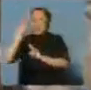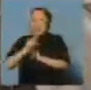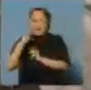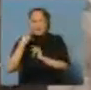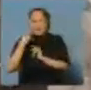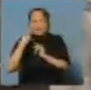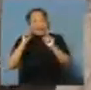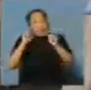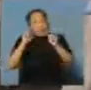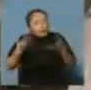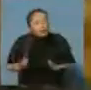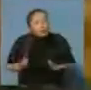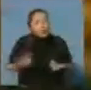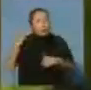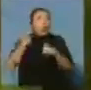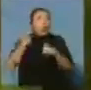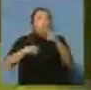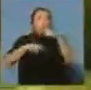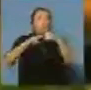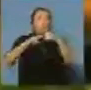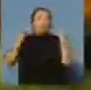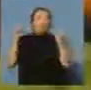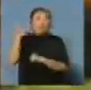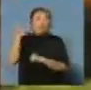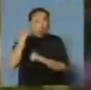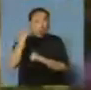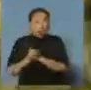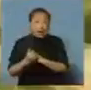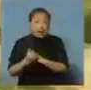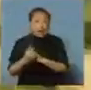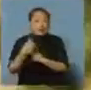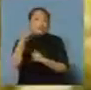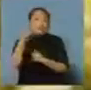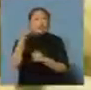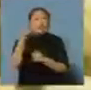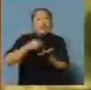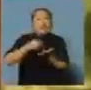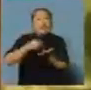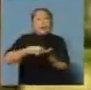y también si quieren con la aplicación del celular en